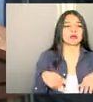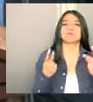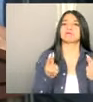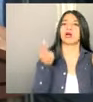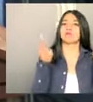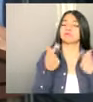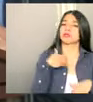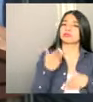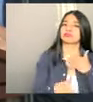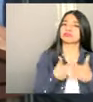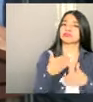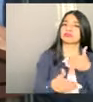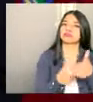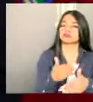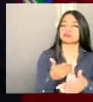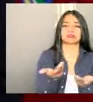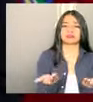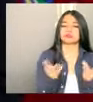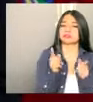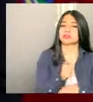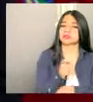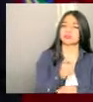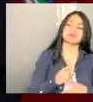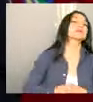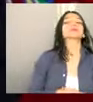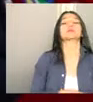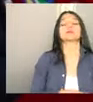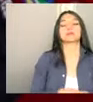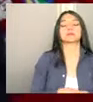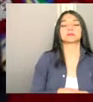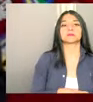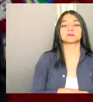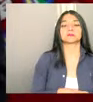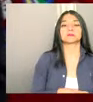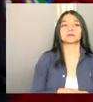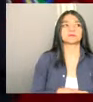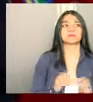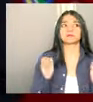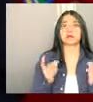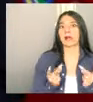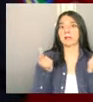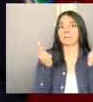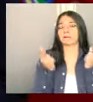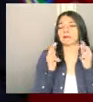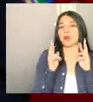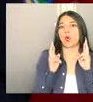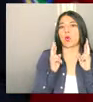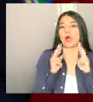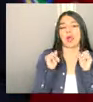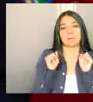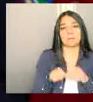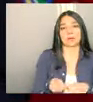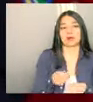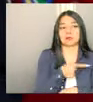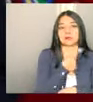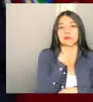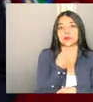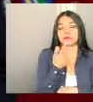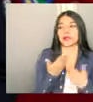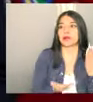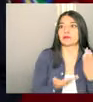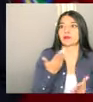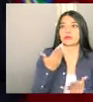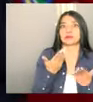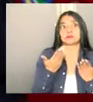en vigencia en la ciudadanía. Tratemos de que sea lo antes posible. Además, yo le he dicho a Pavel que puede ser una buena